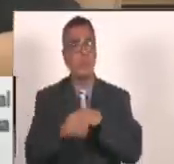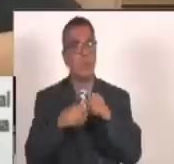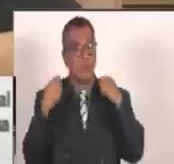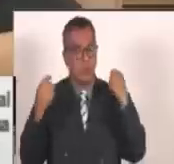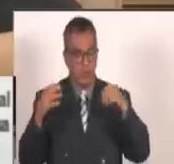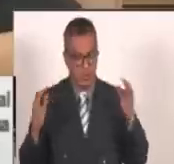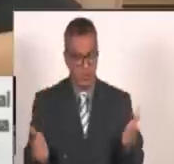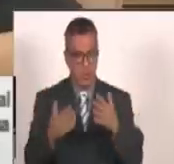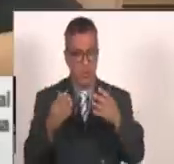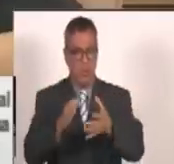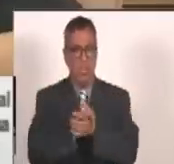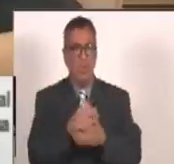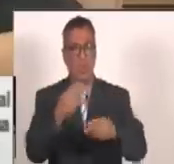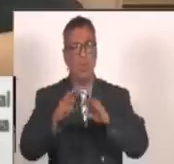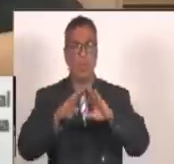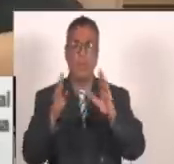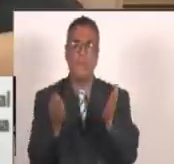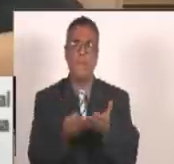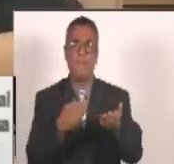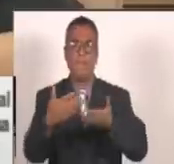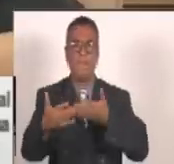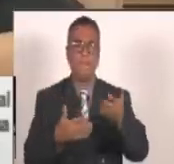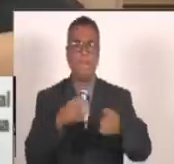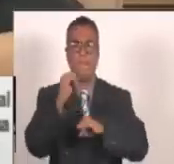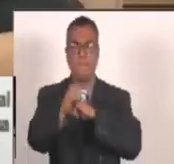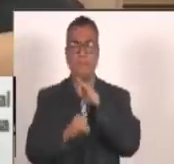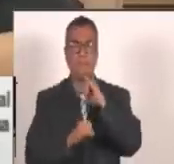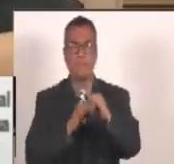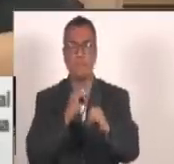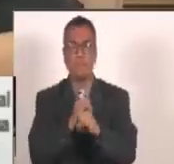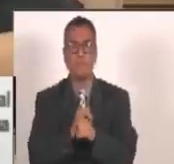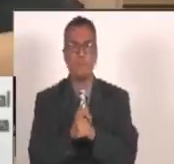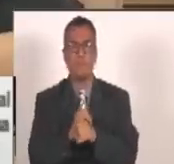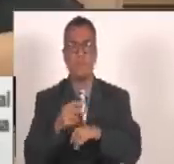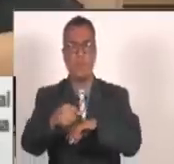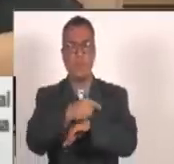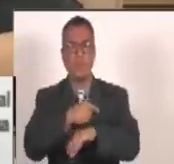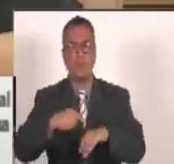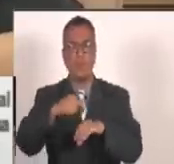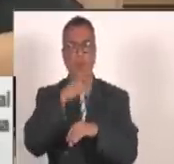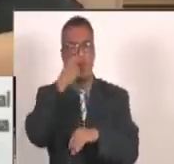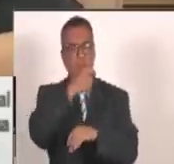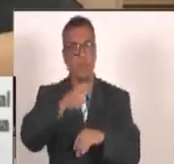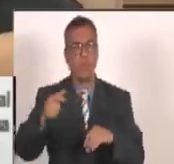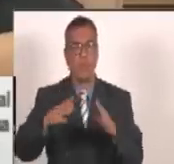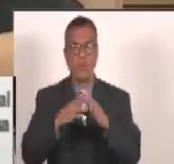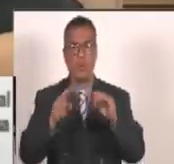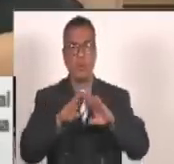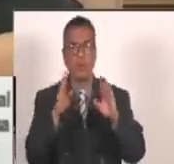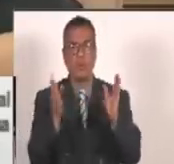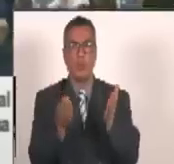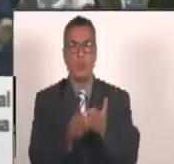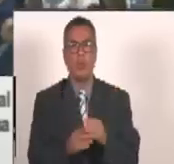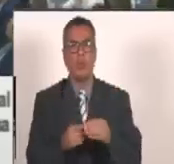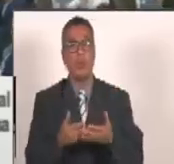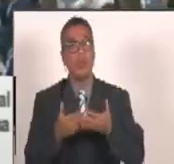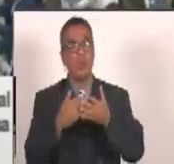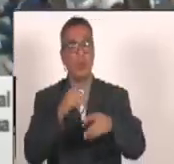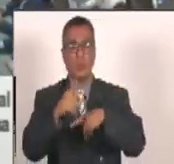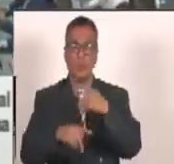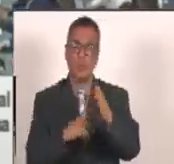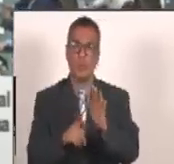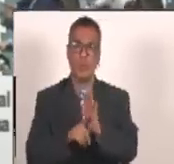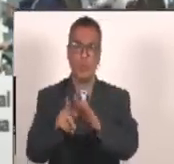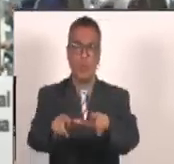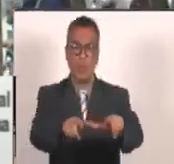promoviendo la solidaridad mundial y la cooperación internacional con gobiernos y pueblos del mundo, en favor de